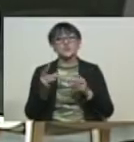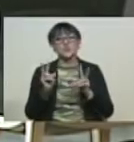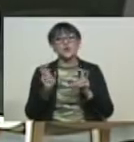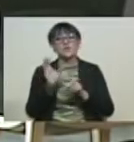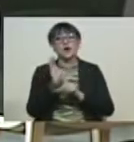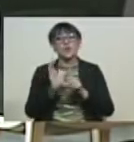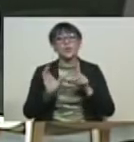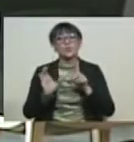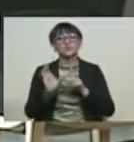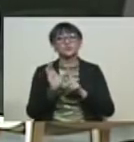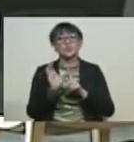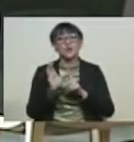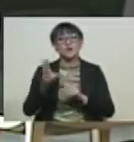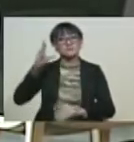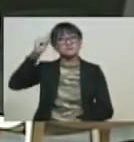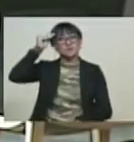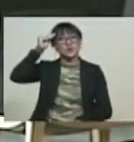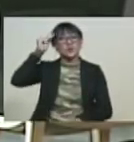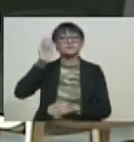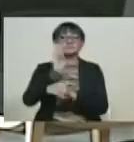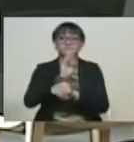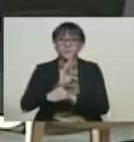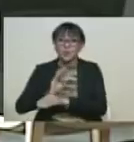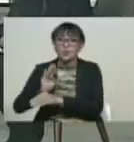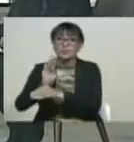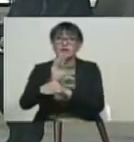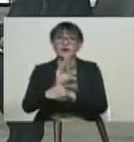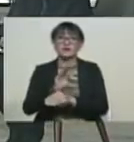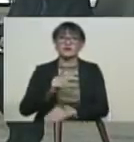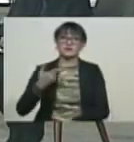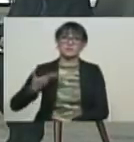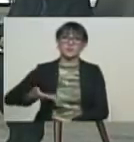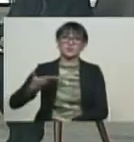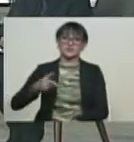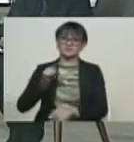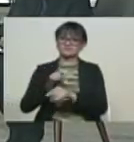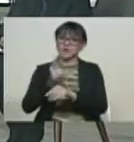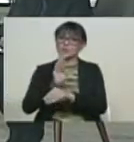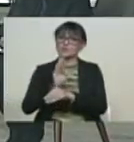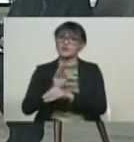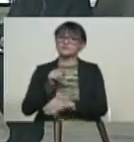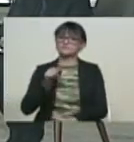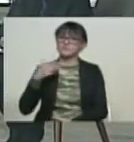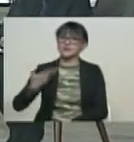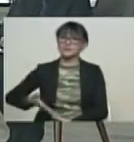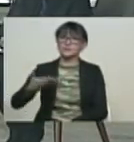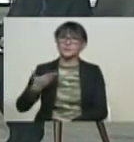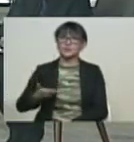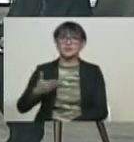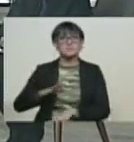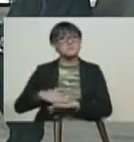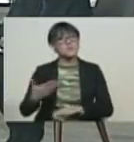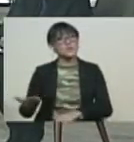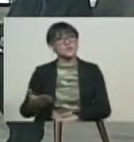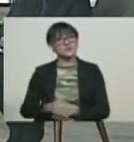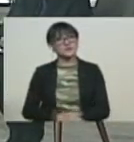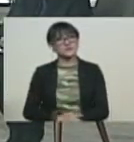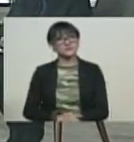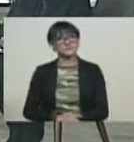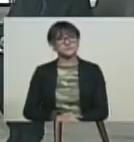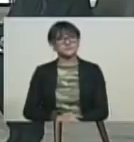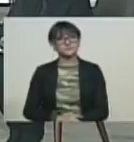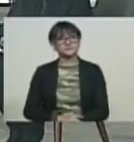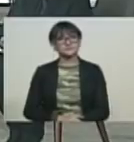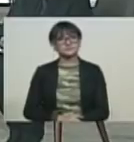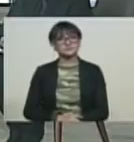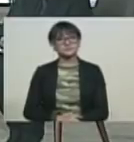del mantenimiento y la conservación. ¿Por qué? Porque entre uno